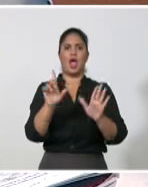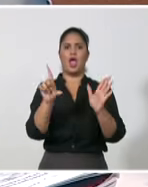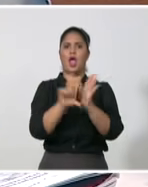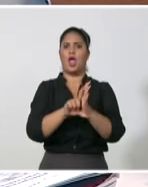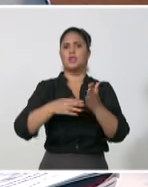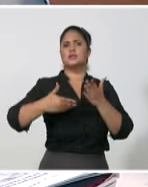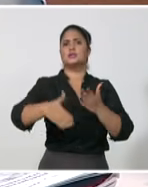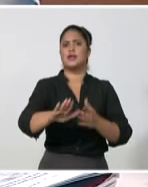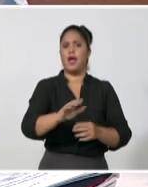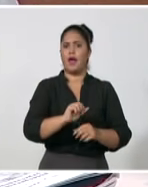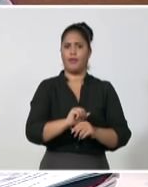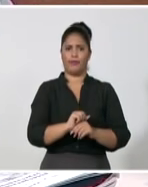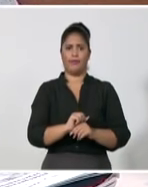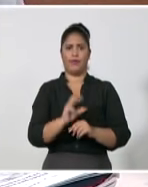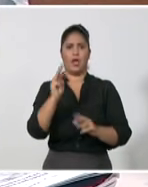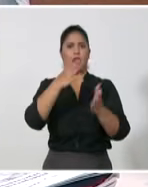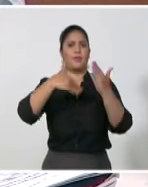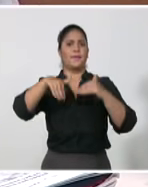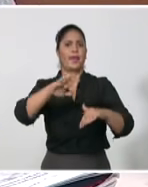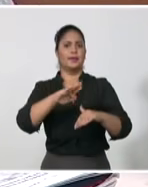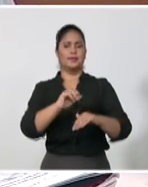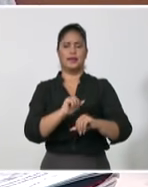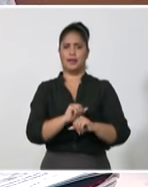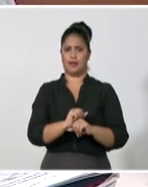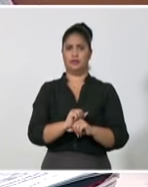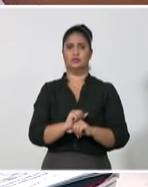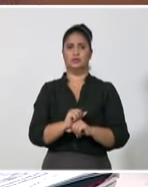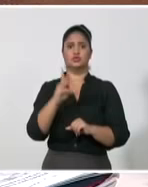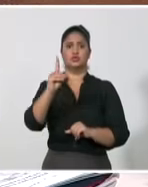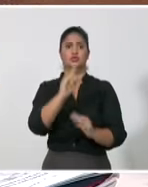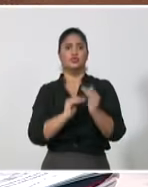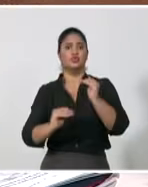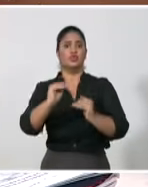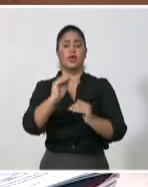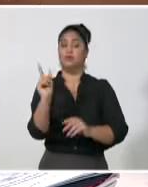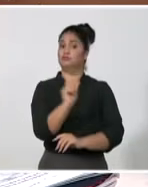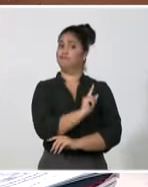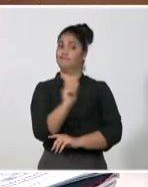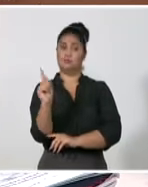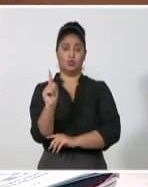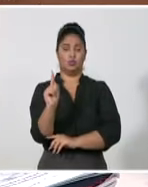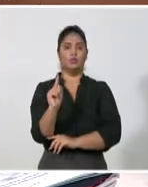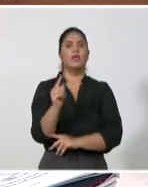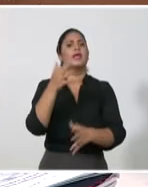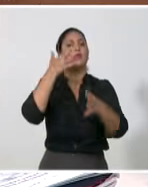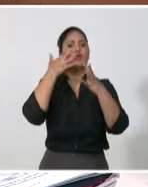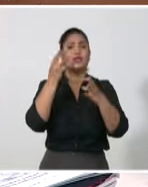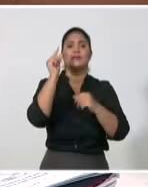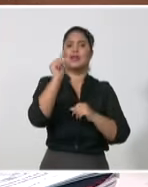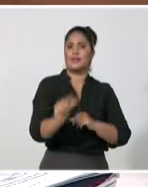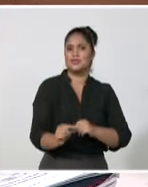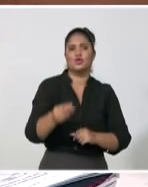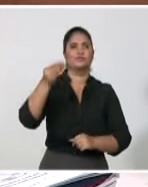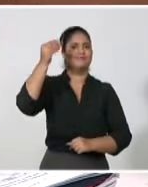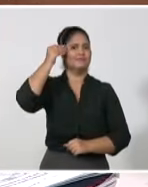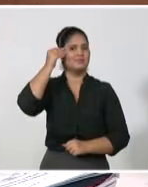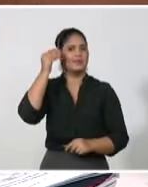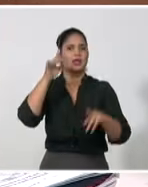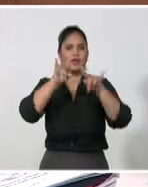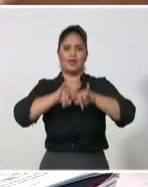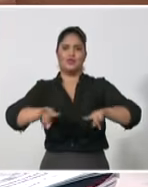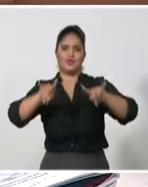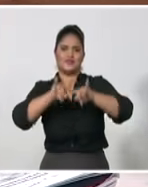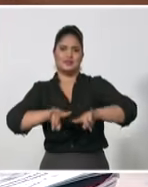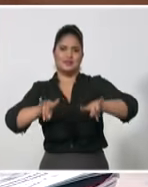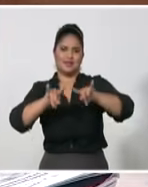una maestría hay que evaluar también cuáles son los mejores momentos porque si estamos diciendo que el promedio de este país defensa doctora